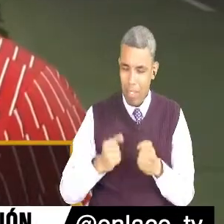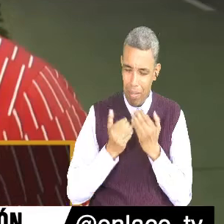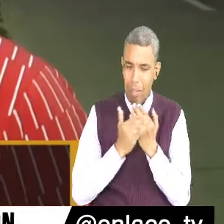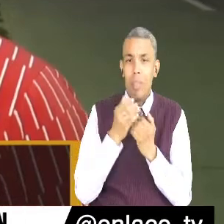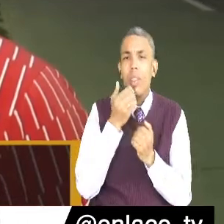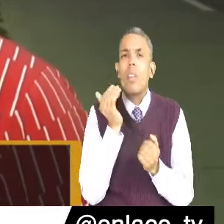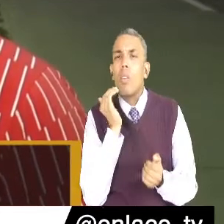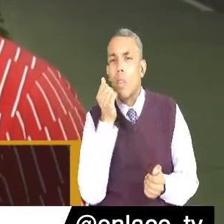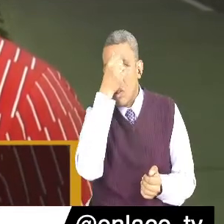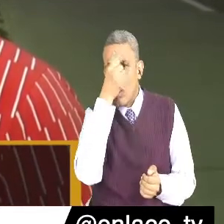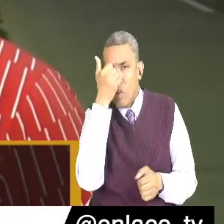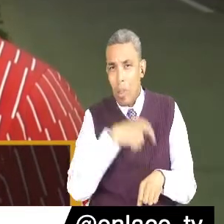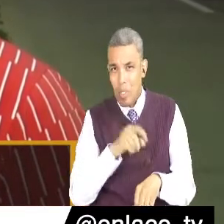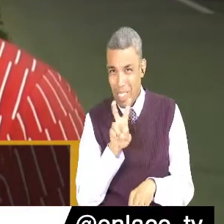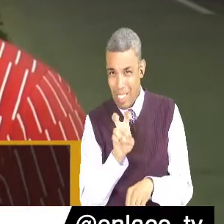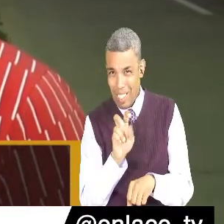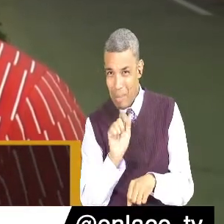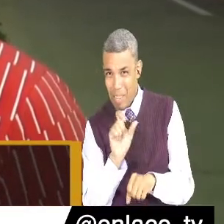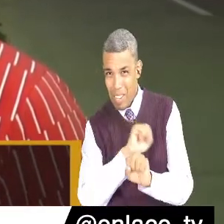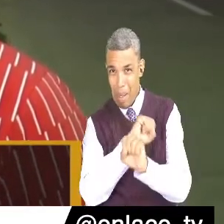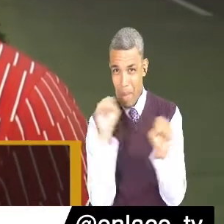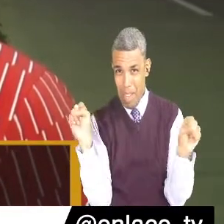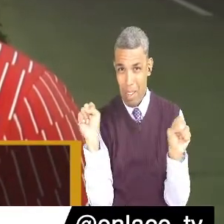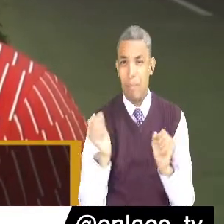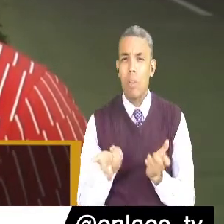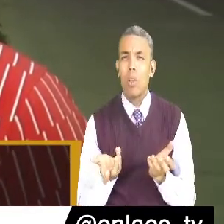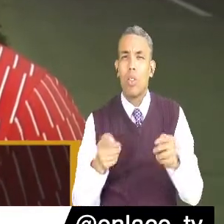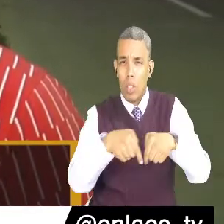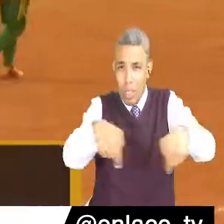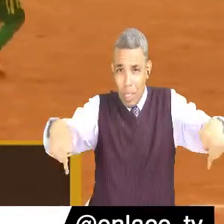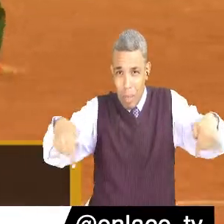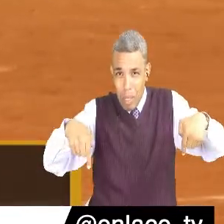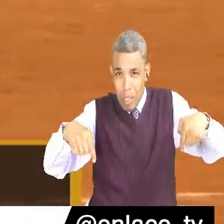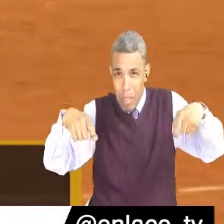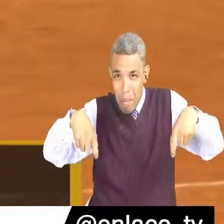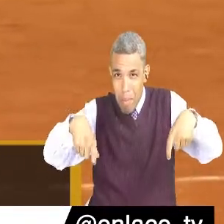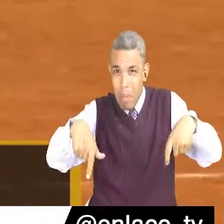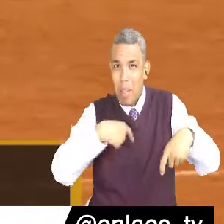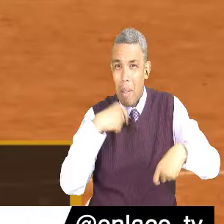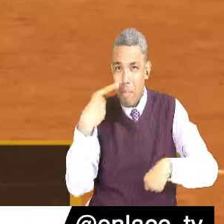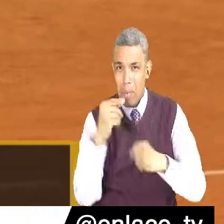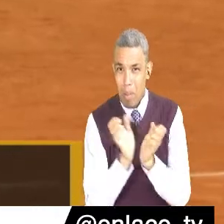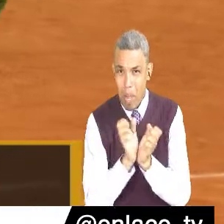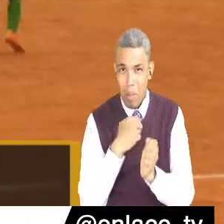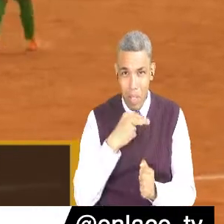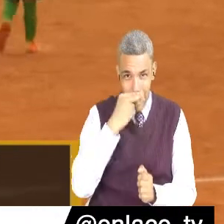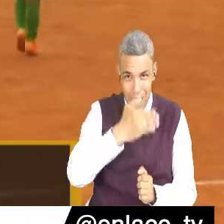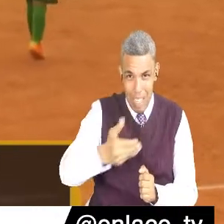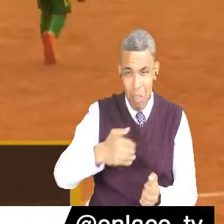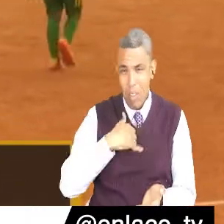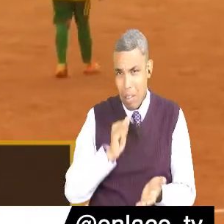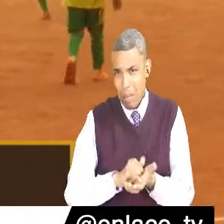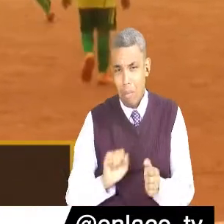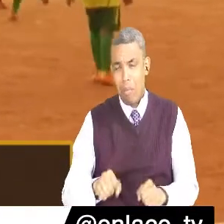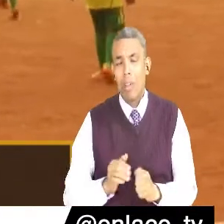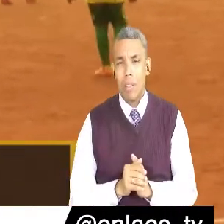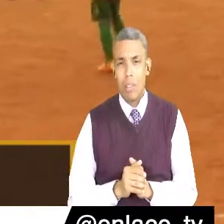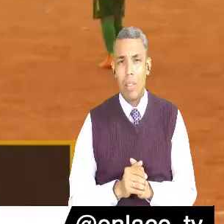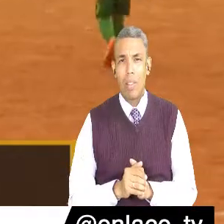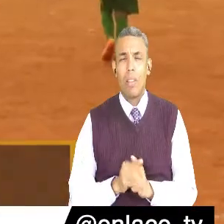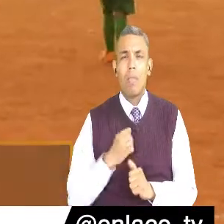domingo desde las 7:30 de la mañana en la cancha sintética monumental. Por lo pronto, la cancha de fútbol anexa del Club Infanta sigue siendo el escenario